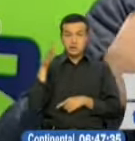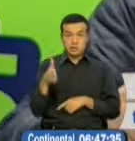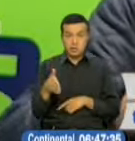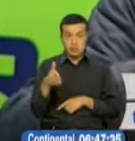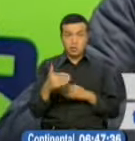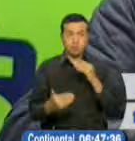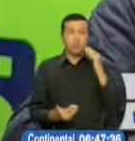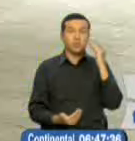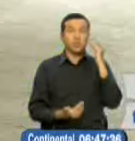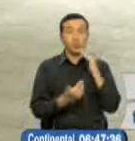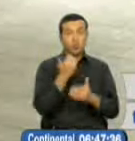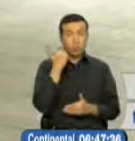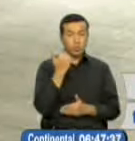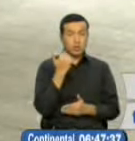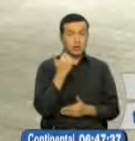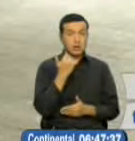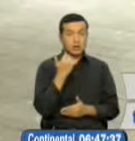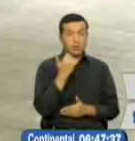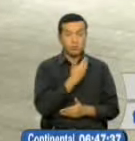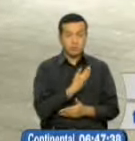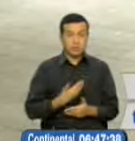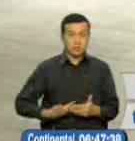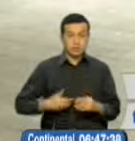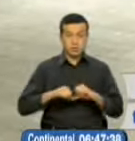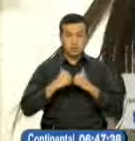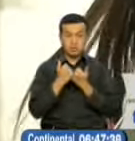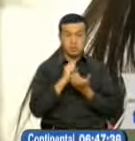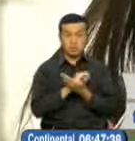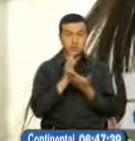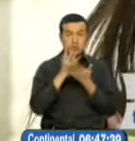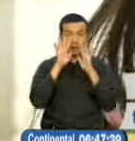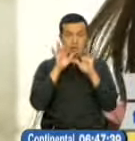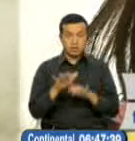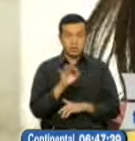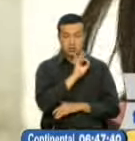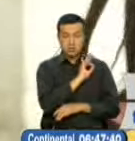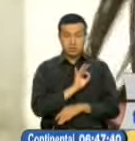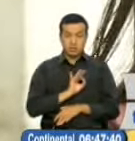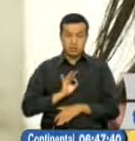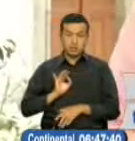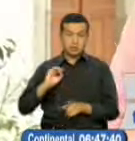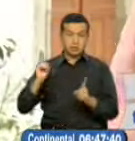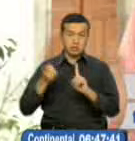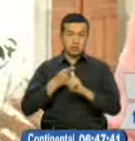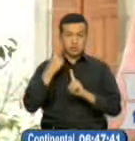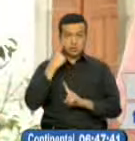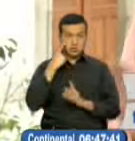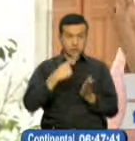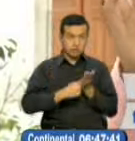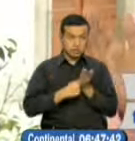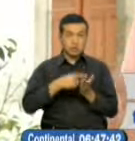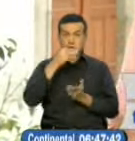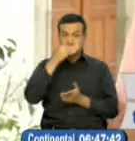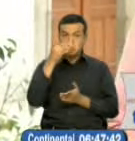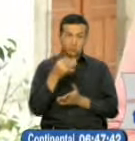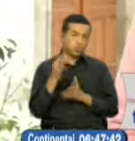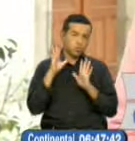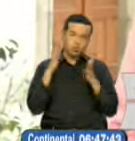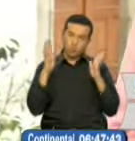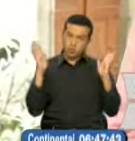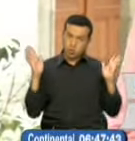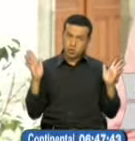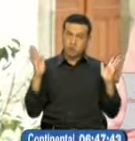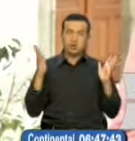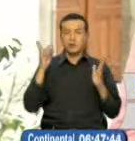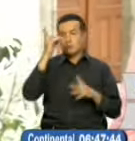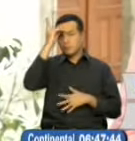presidir el próximo parlamento, la secretaria de la Política, Paola Pavón, aseguró que eso primero debe ser analizado. No hay nada seguro, como le señalo nuevamente, esta